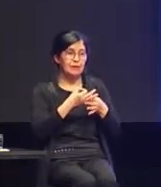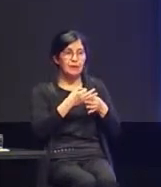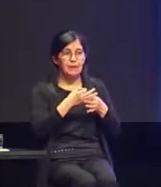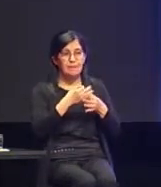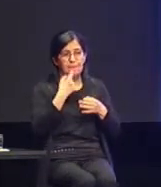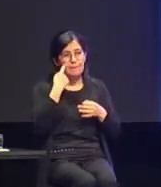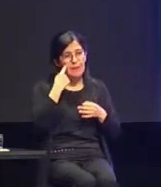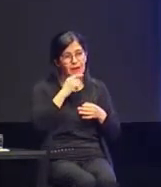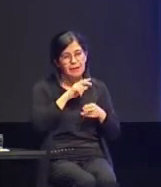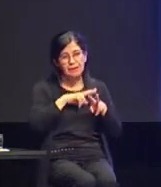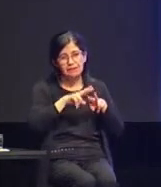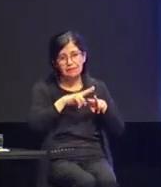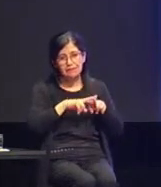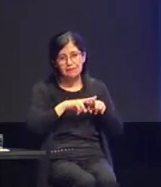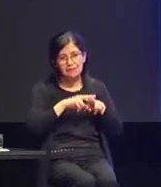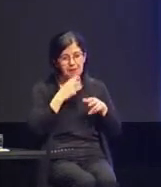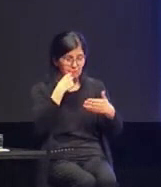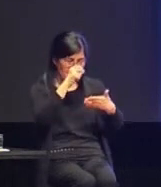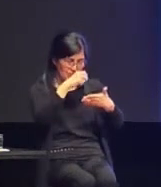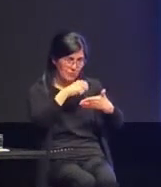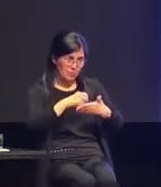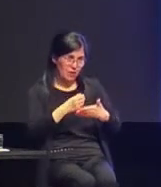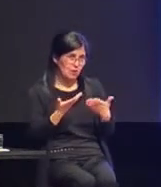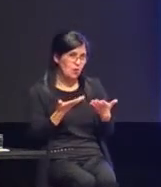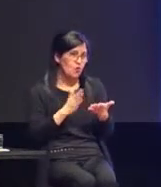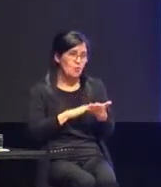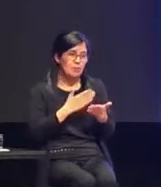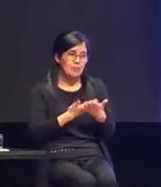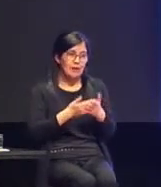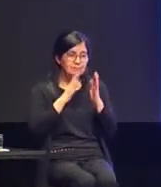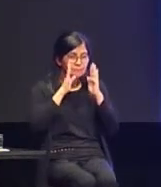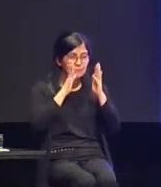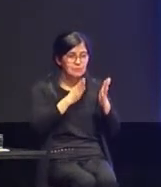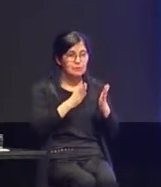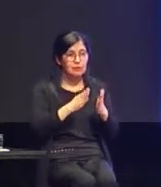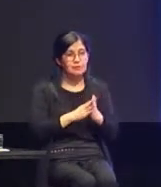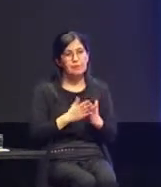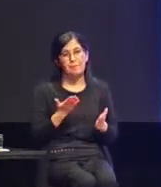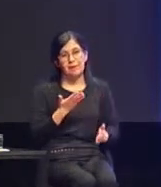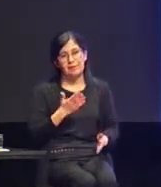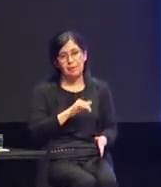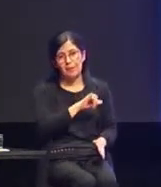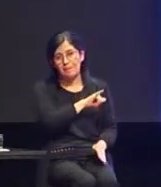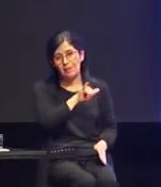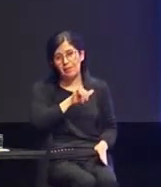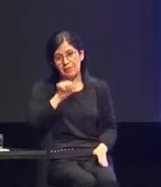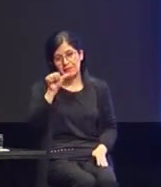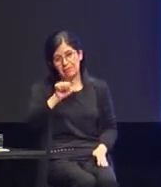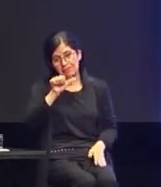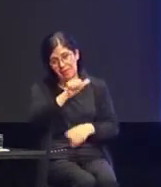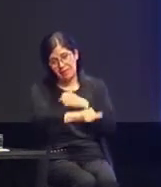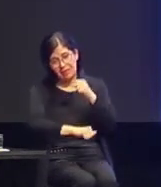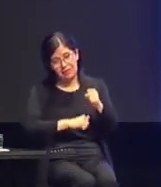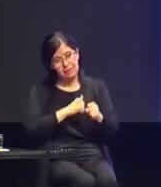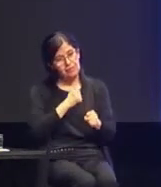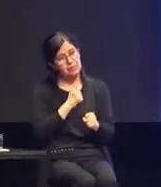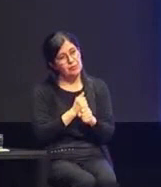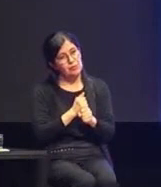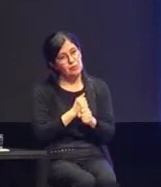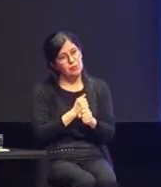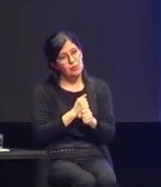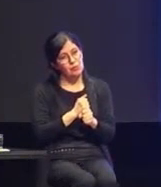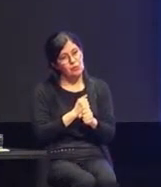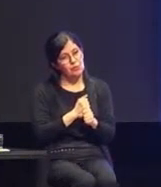medir y evaluar la calidad de la atención. ¿Qué es lo que pasa? Han pasado 16 años y